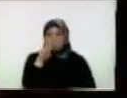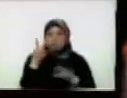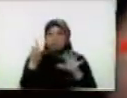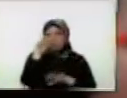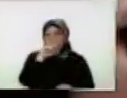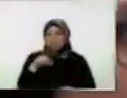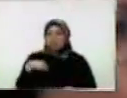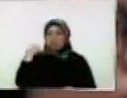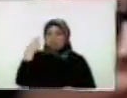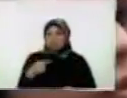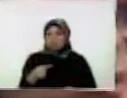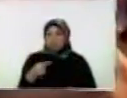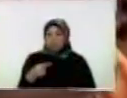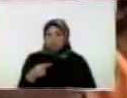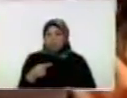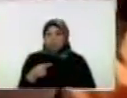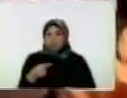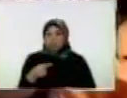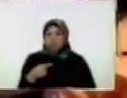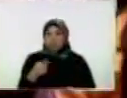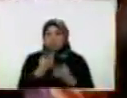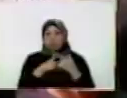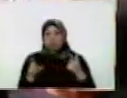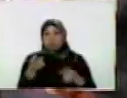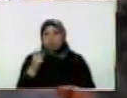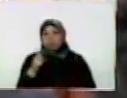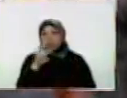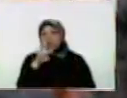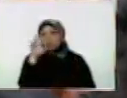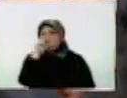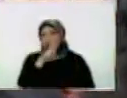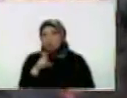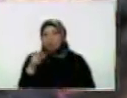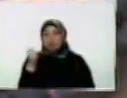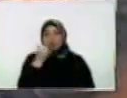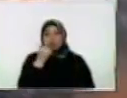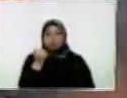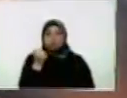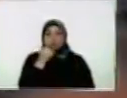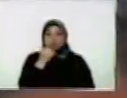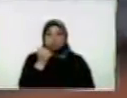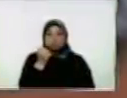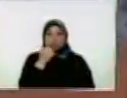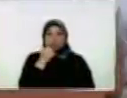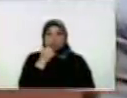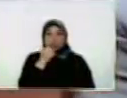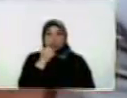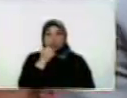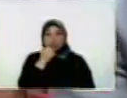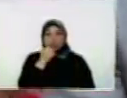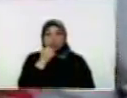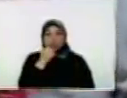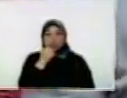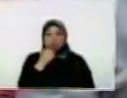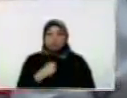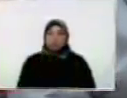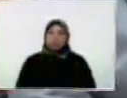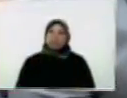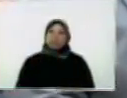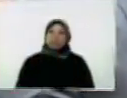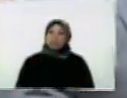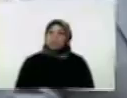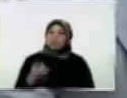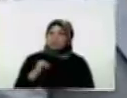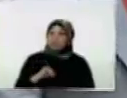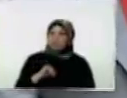años después, pero que tiene más de 40 años de lucha, porque hay